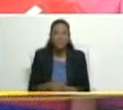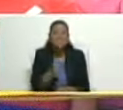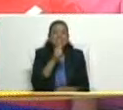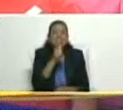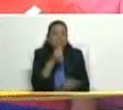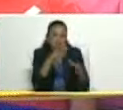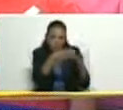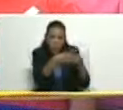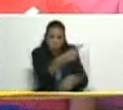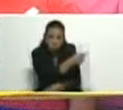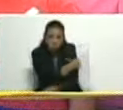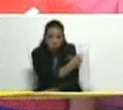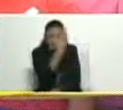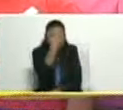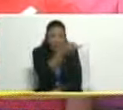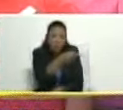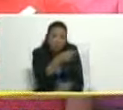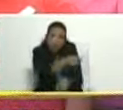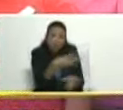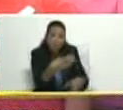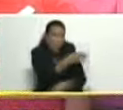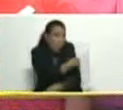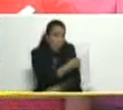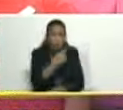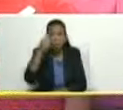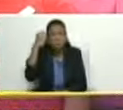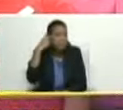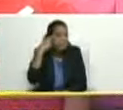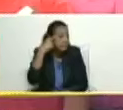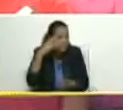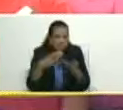¿Quiénes? Ellos.